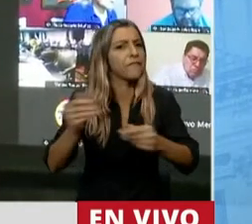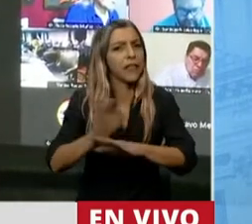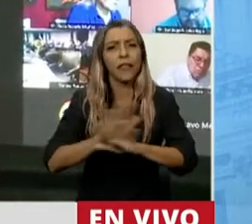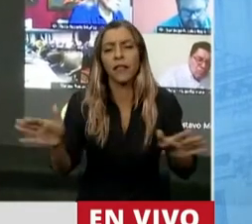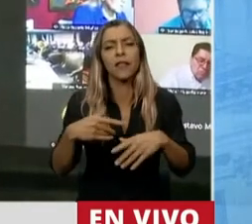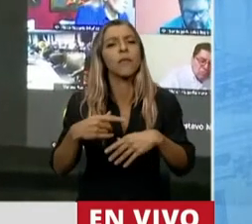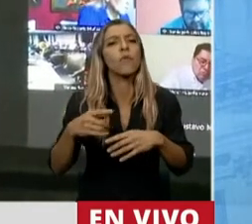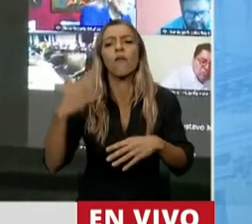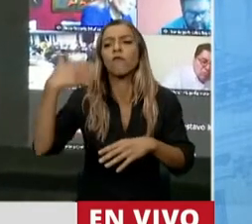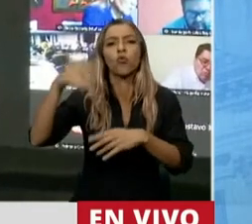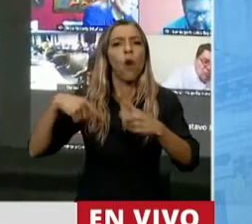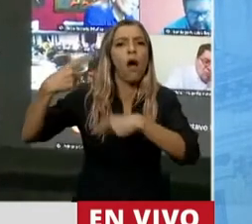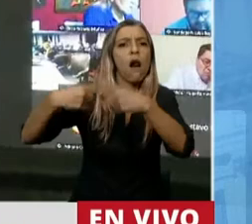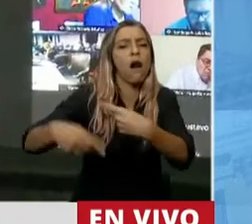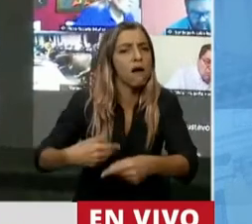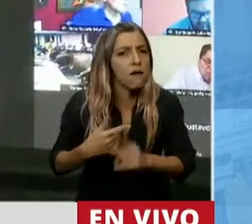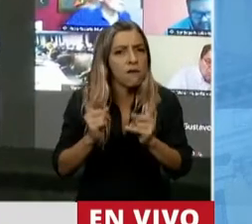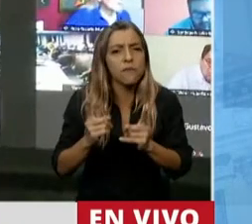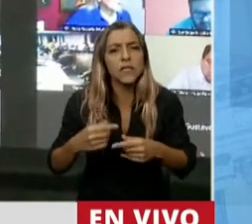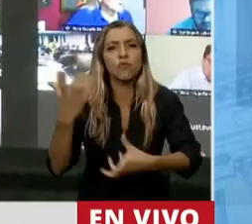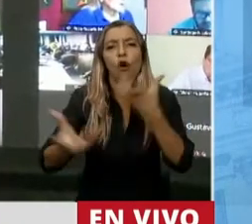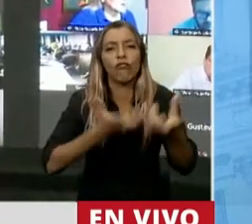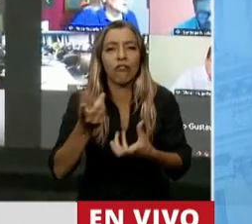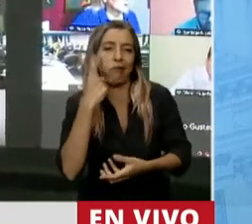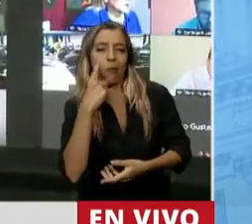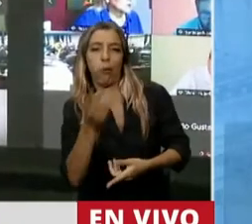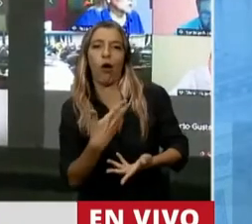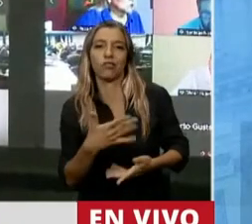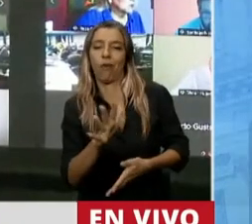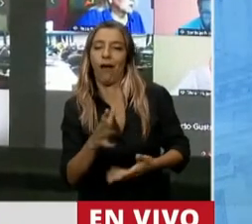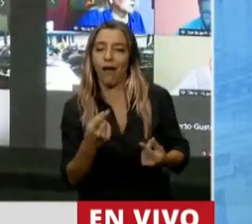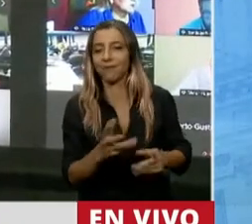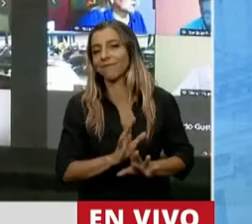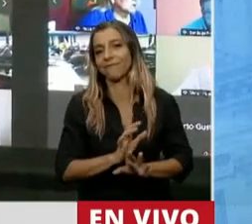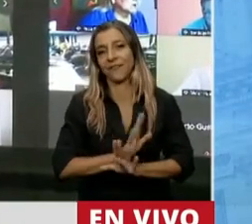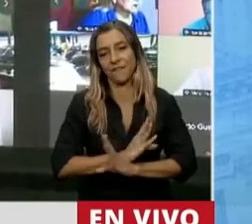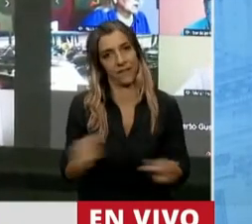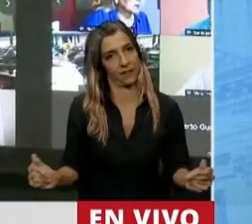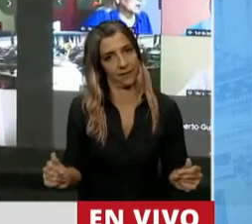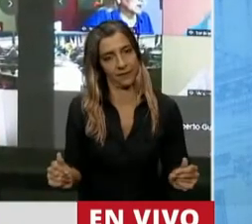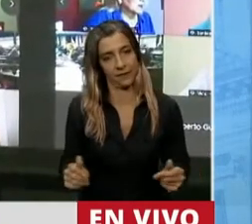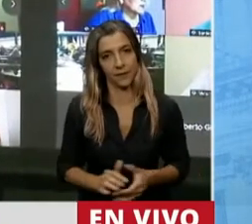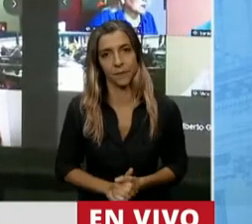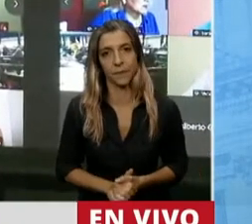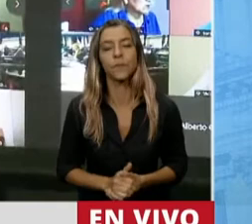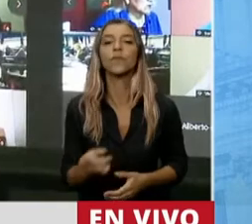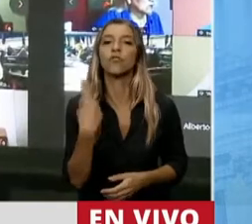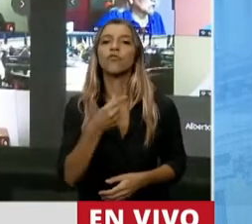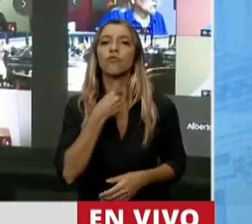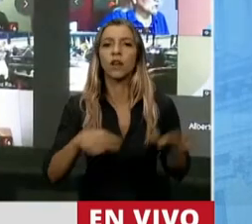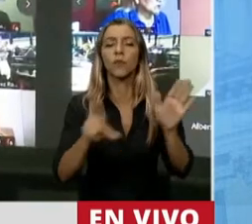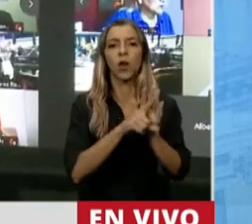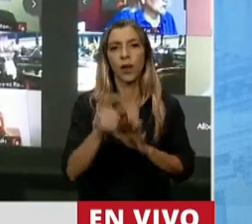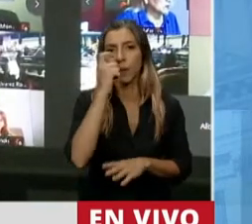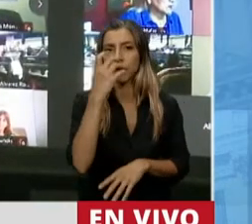la generación de incendios intencionales con fines especulativos. Proponemos modificar la 26.815, que es la